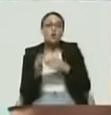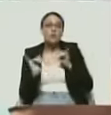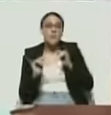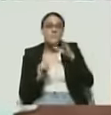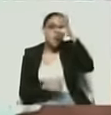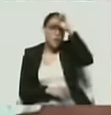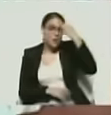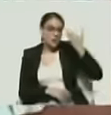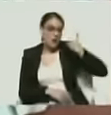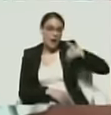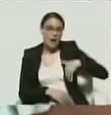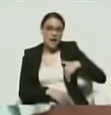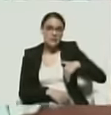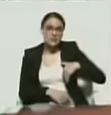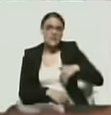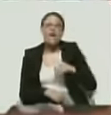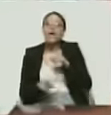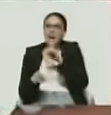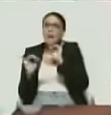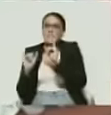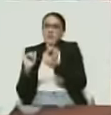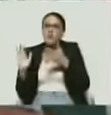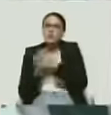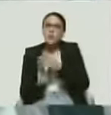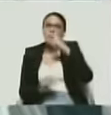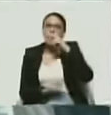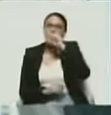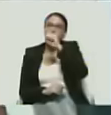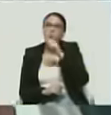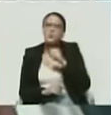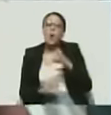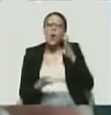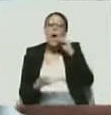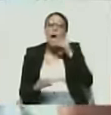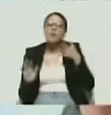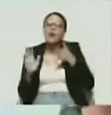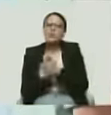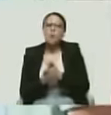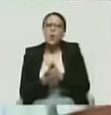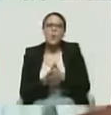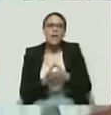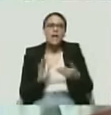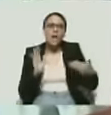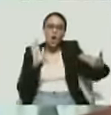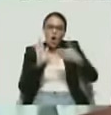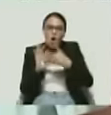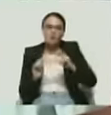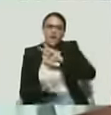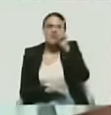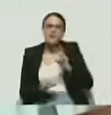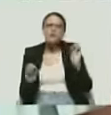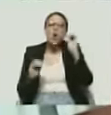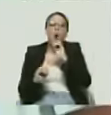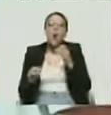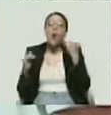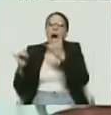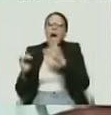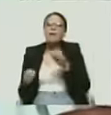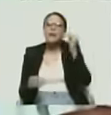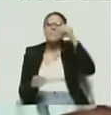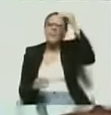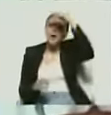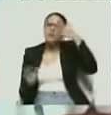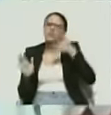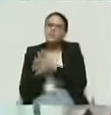que adelantaba ya el presidente Nicolás Maduro de un gran intento de golpe, o hay más elementos que están investigando.